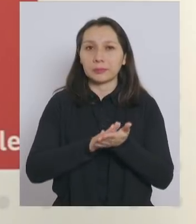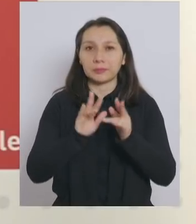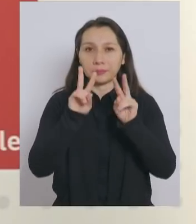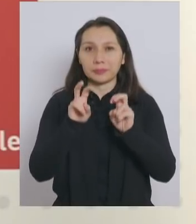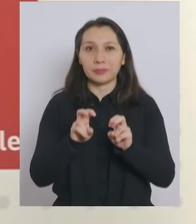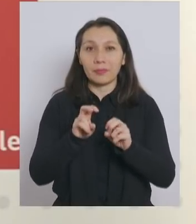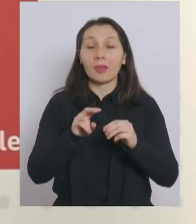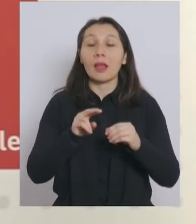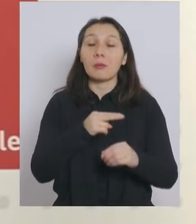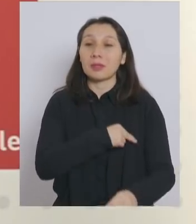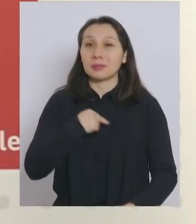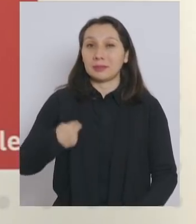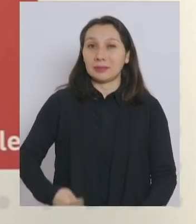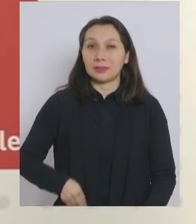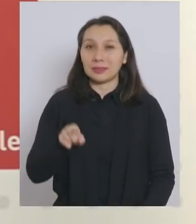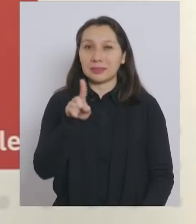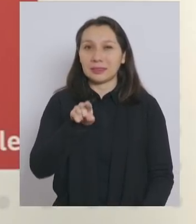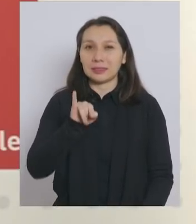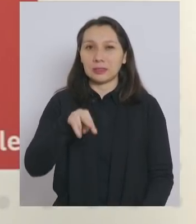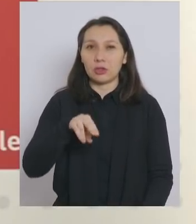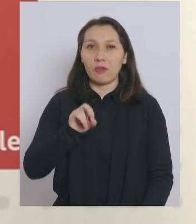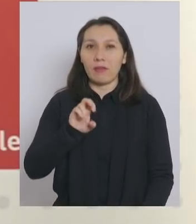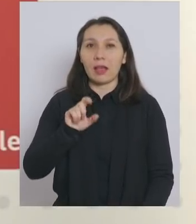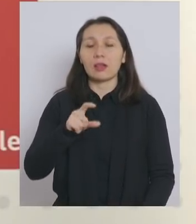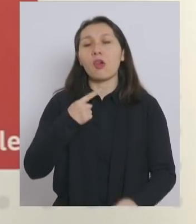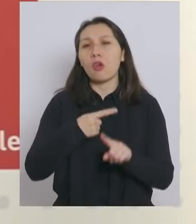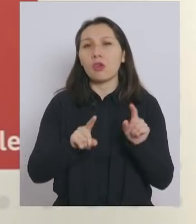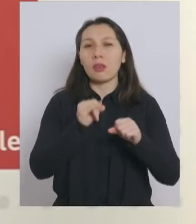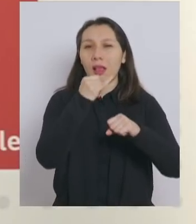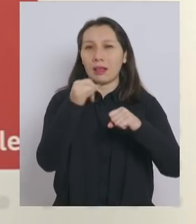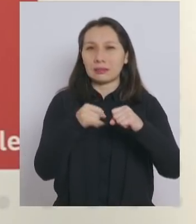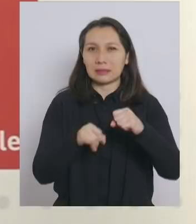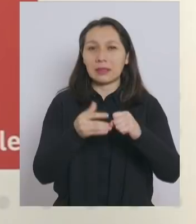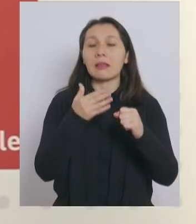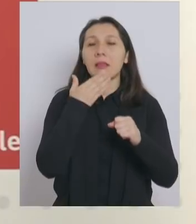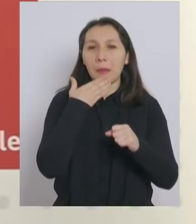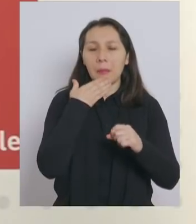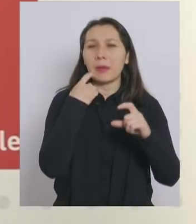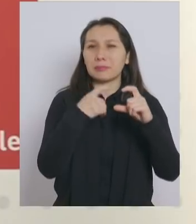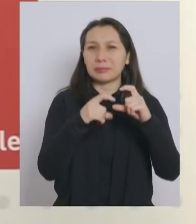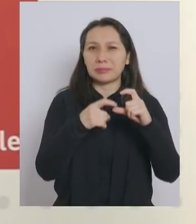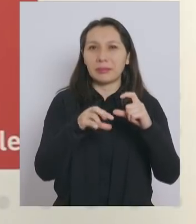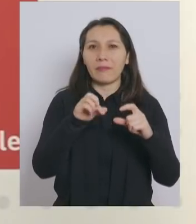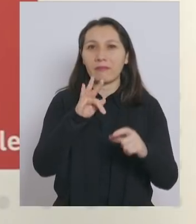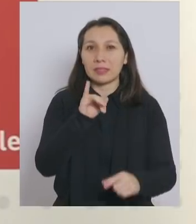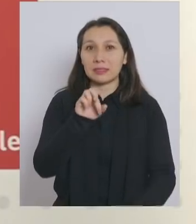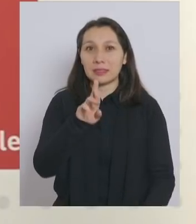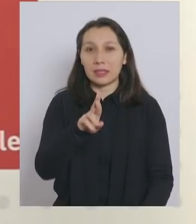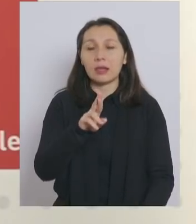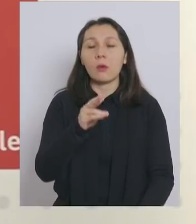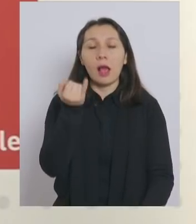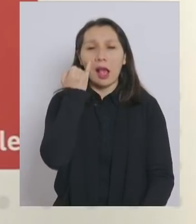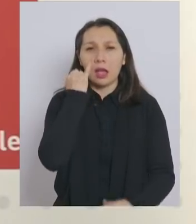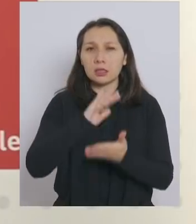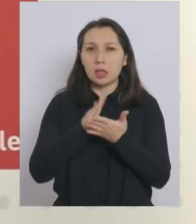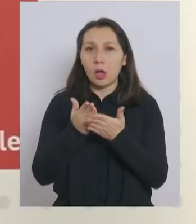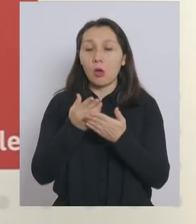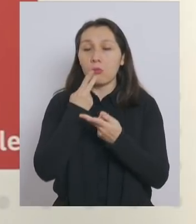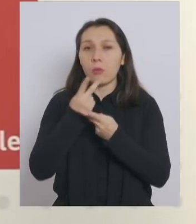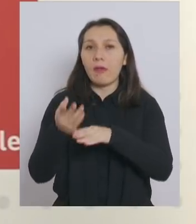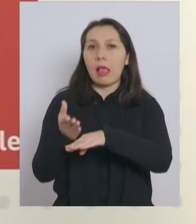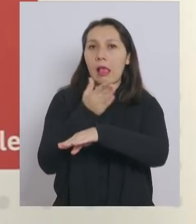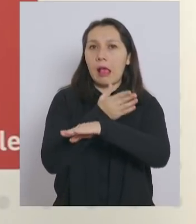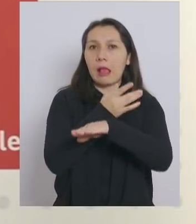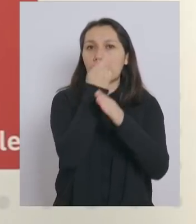de Sinovac, así fue el caso de AstraZeneca y así fue el caso de Pfizer. El Instituto de Salud Pública las evaluó antes